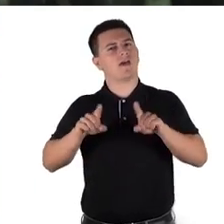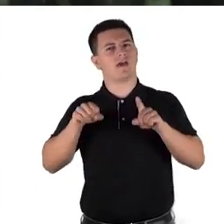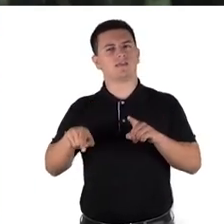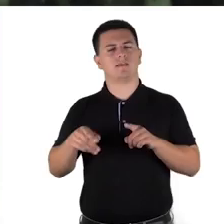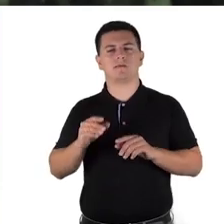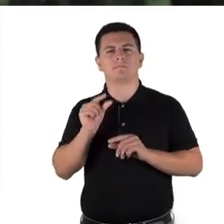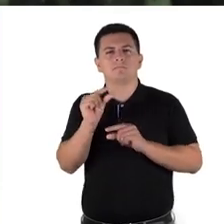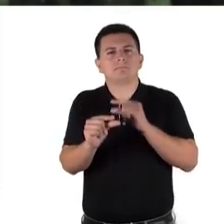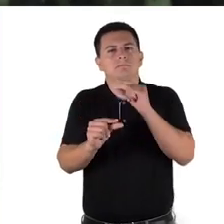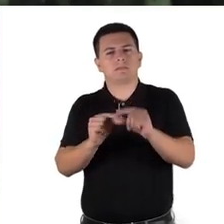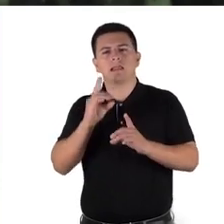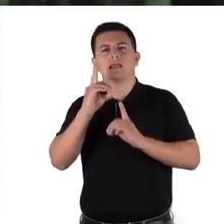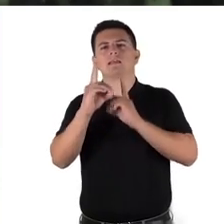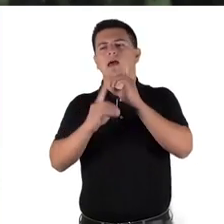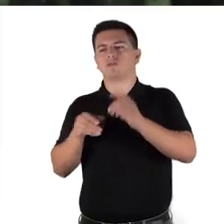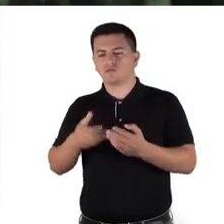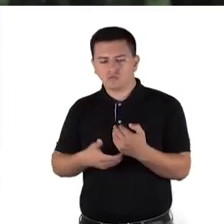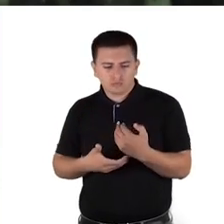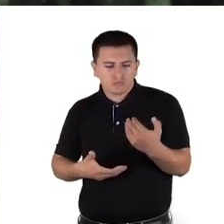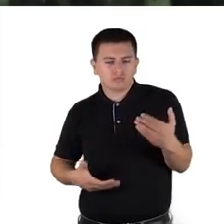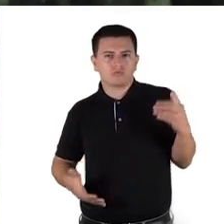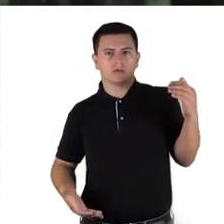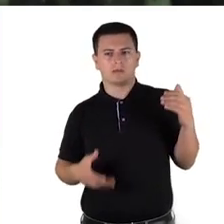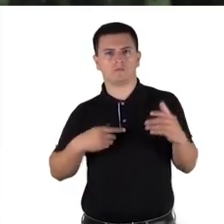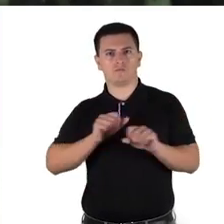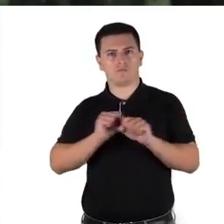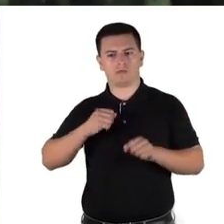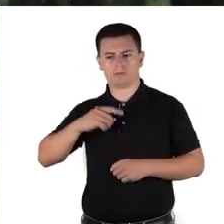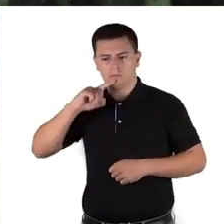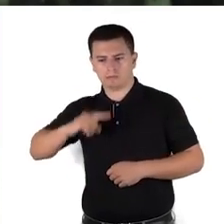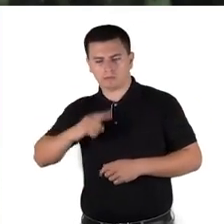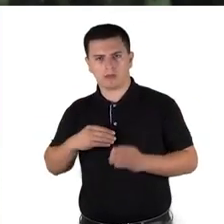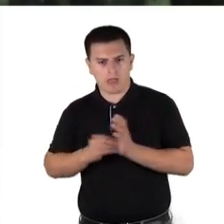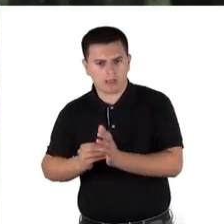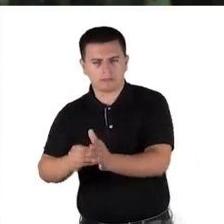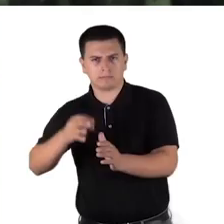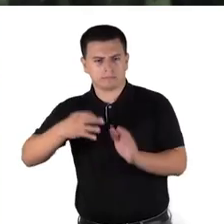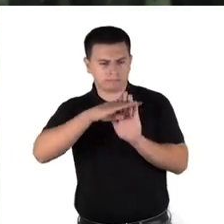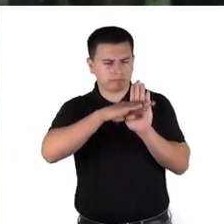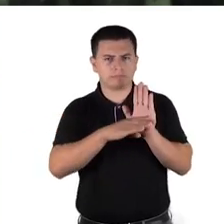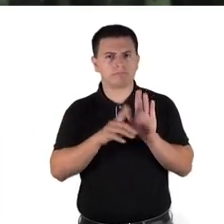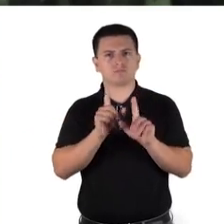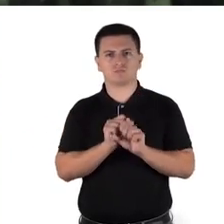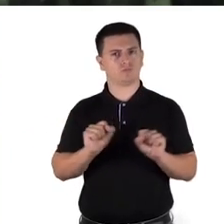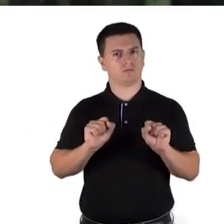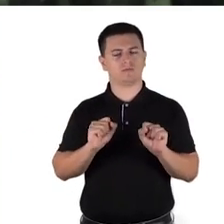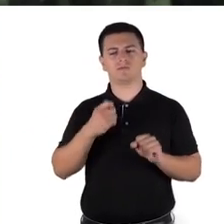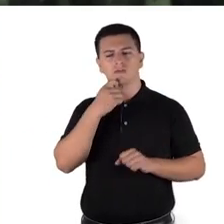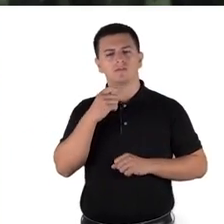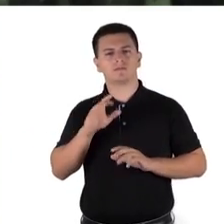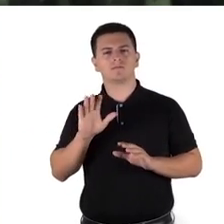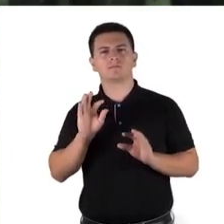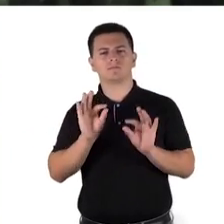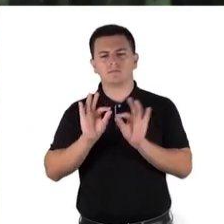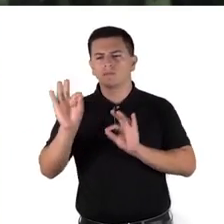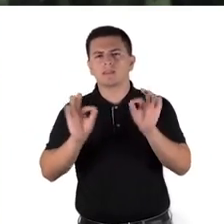meses, obviamente la rutina va a ser más flexible porque está en una etapa de desarrollo inicial. Entonces no podemos estructurar mucho, como regularizar